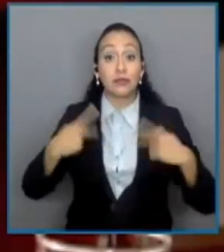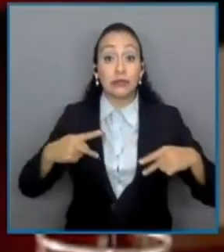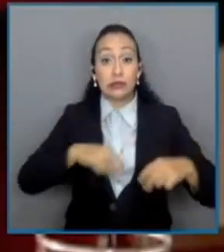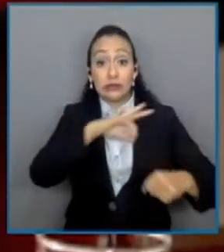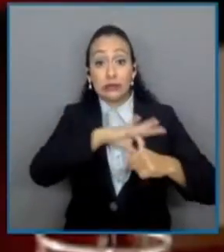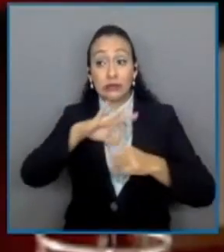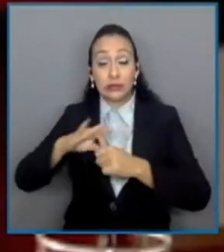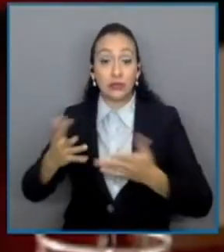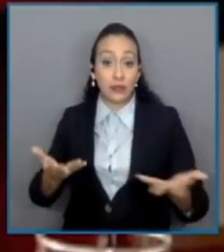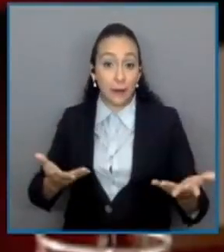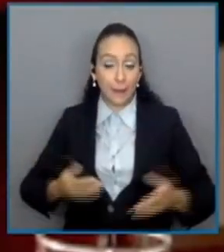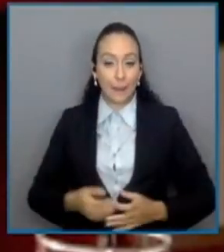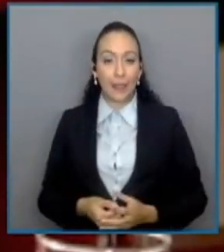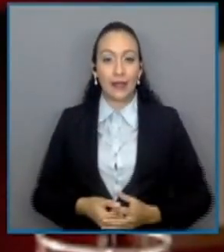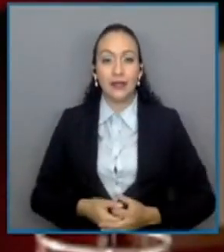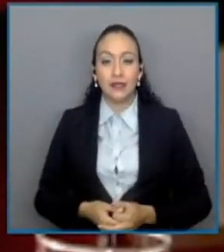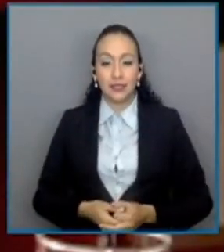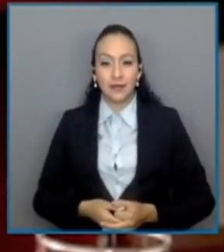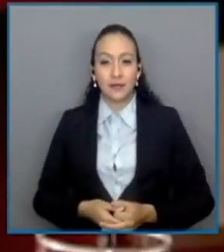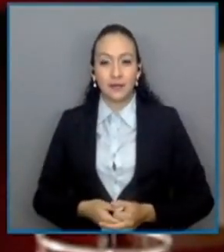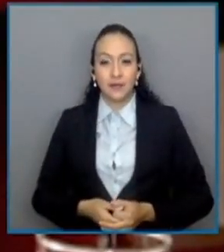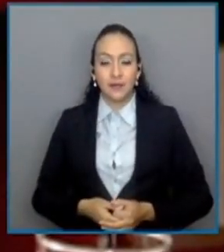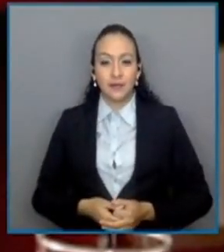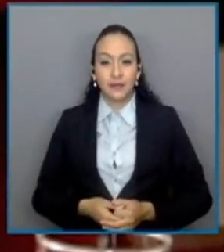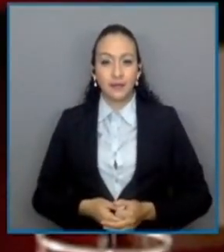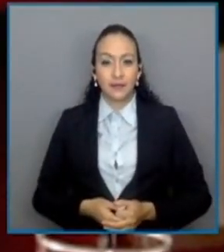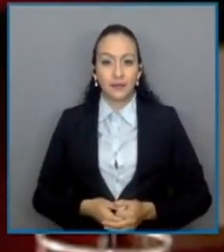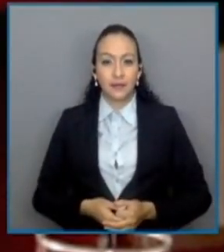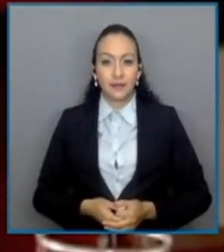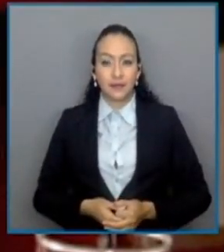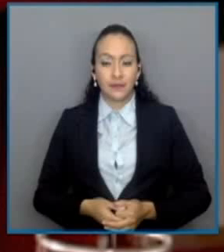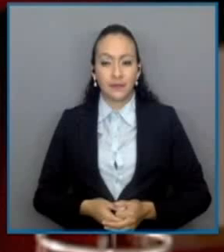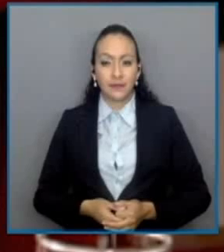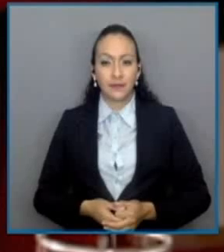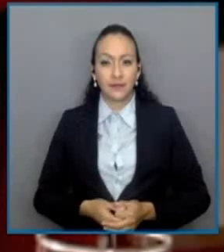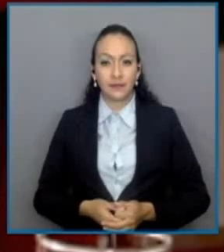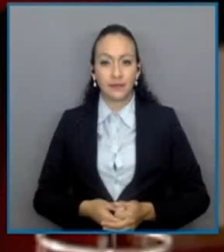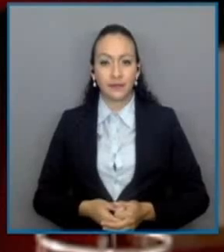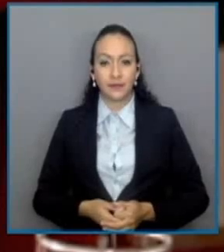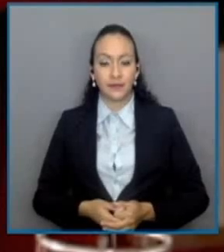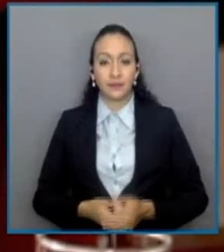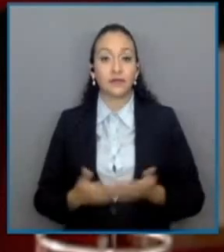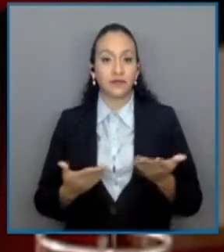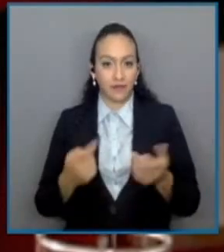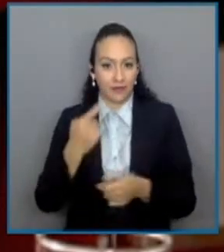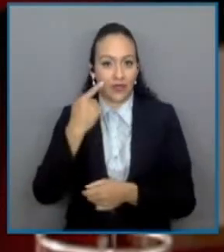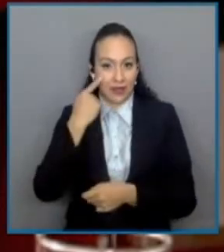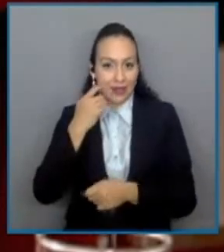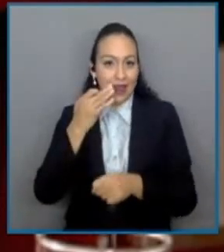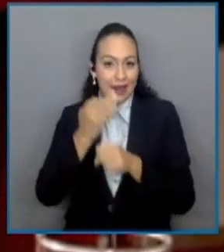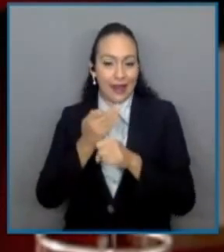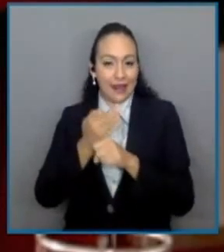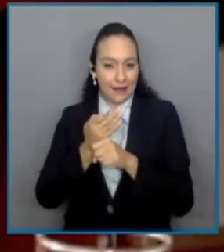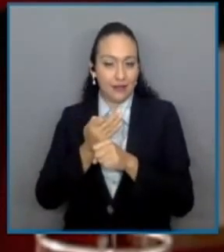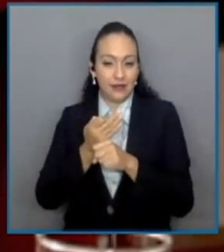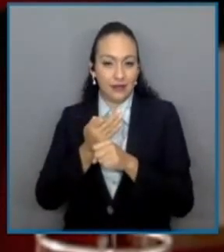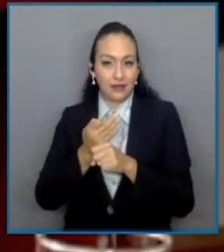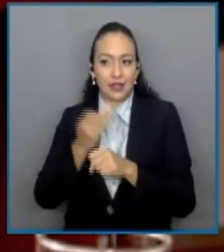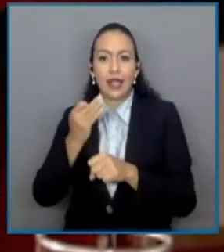No cabe duda que lo que existe en estos